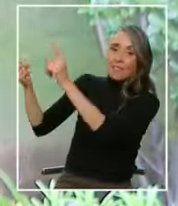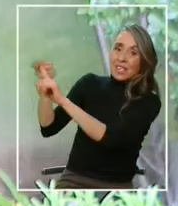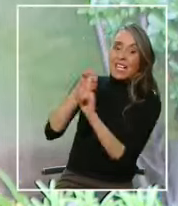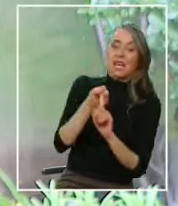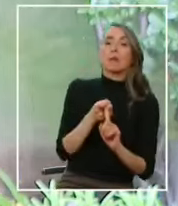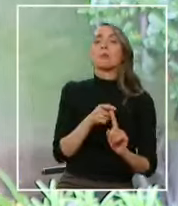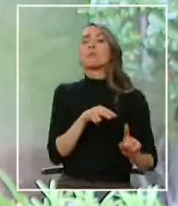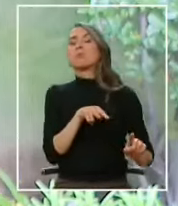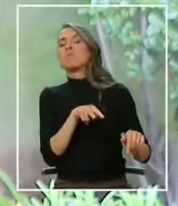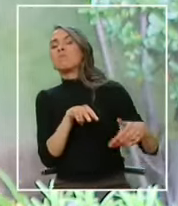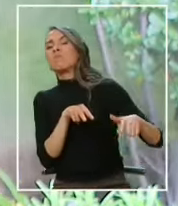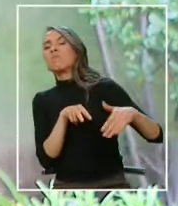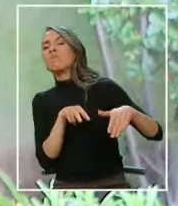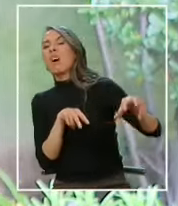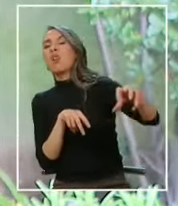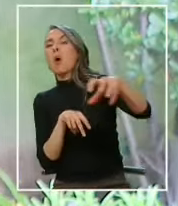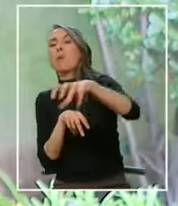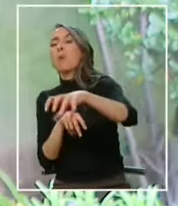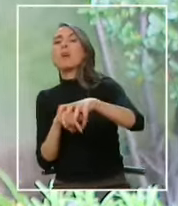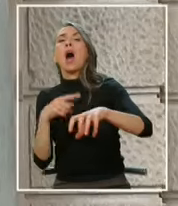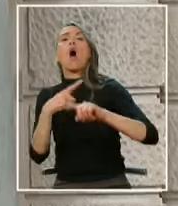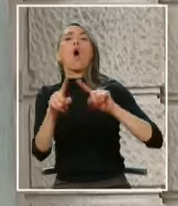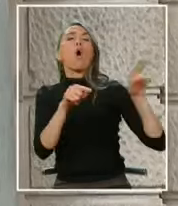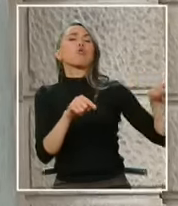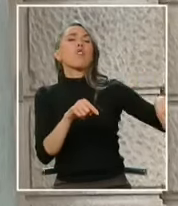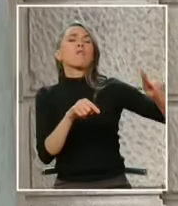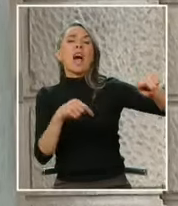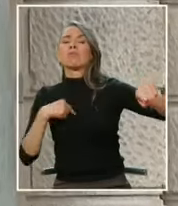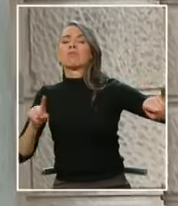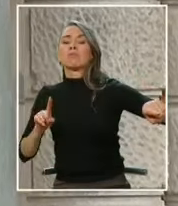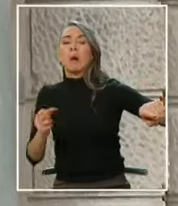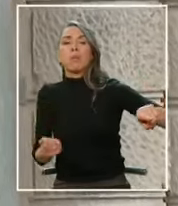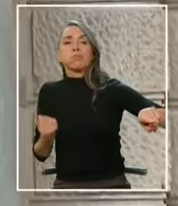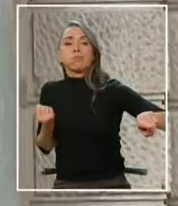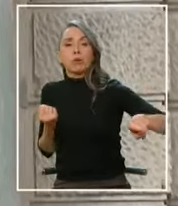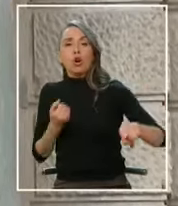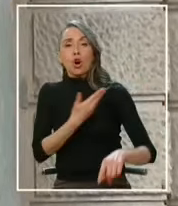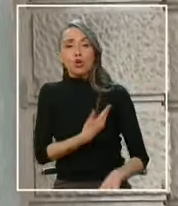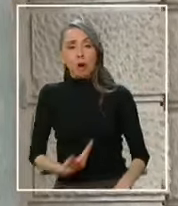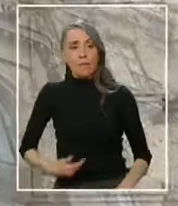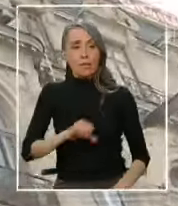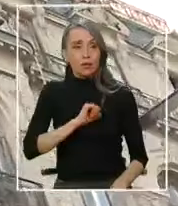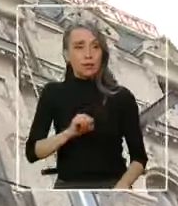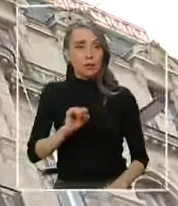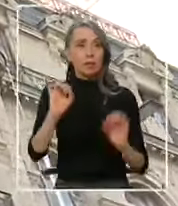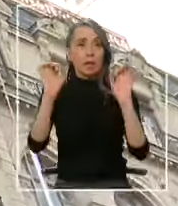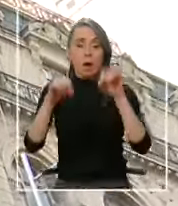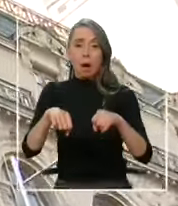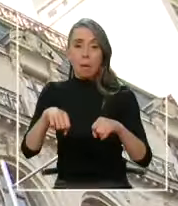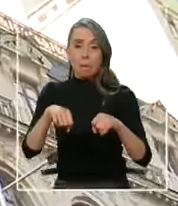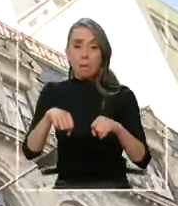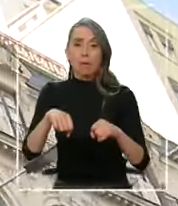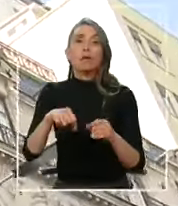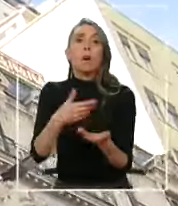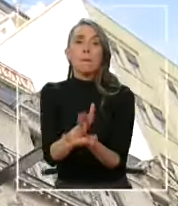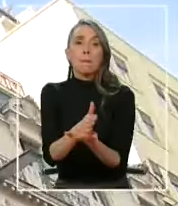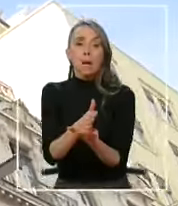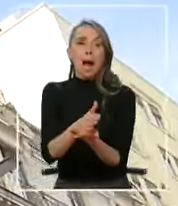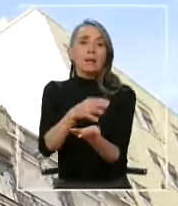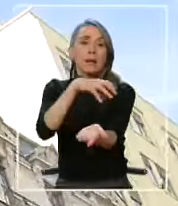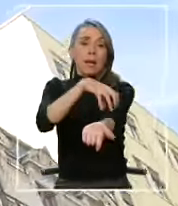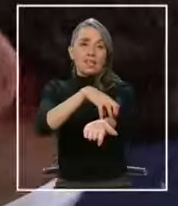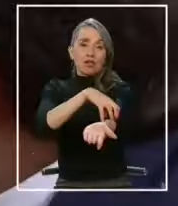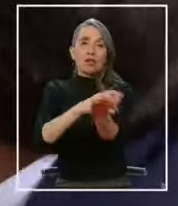miran desde lejos, esperando que alguien avance. Recientemente el gobierno de Santiago aprobó la denominada Estrategia Regional de